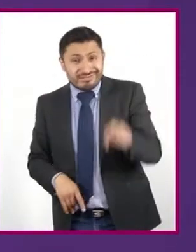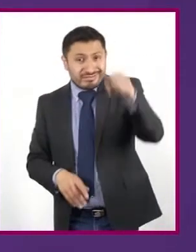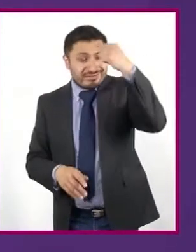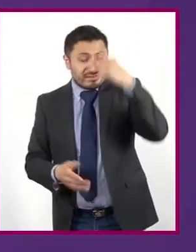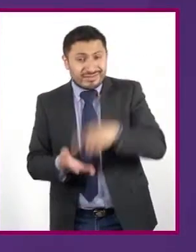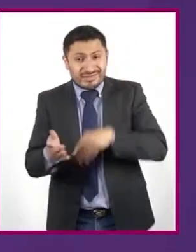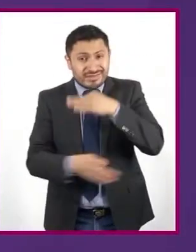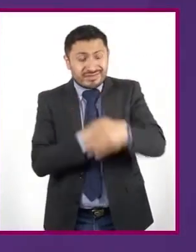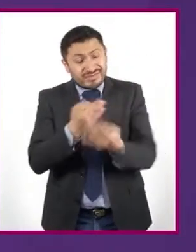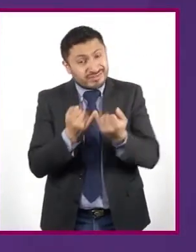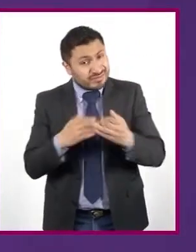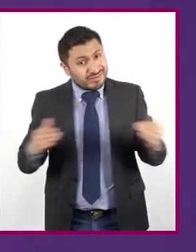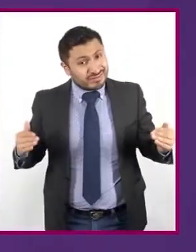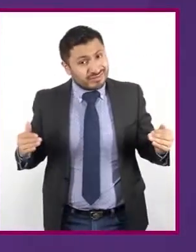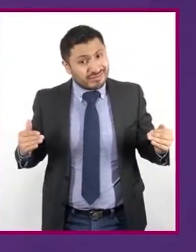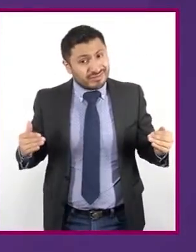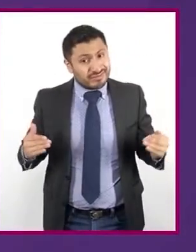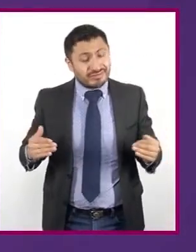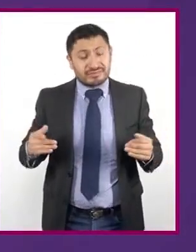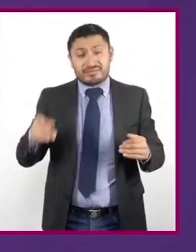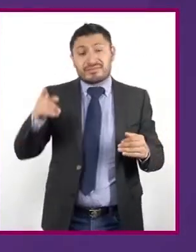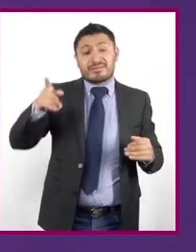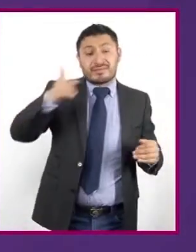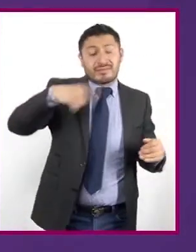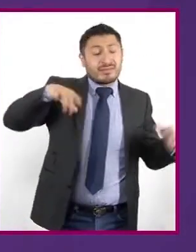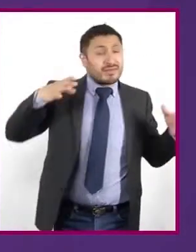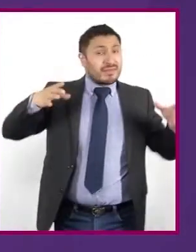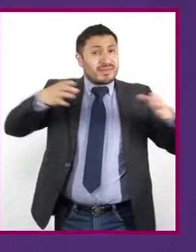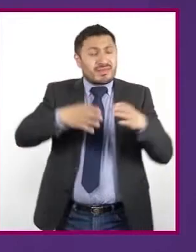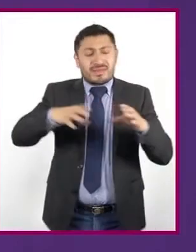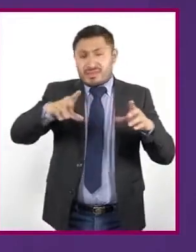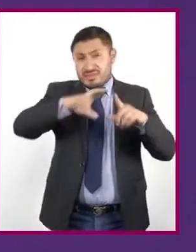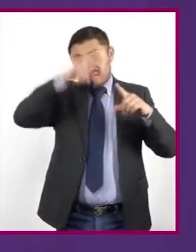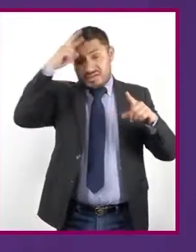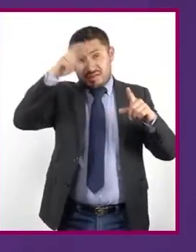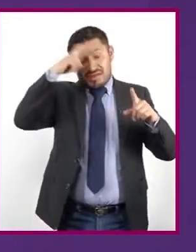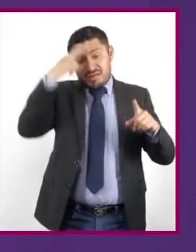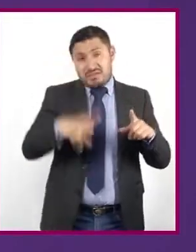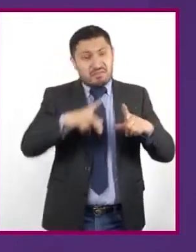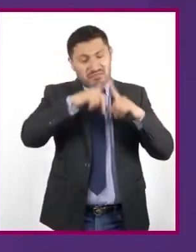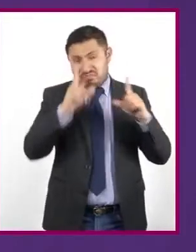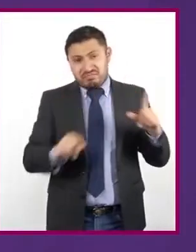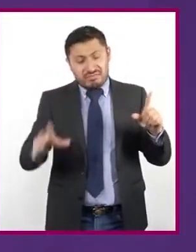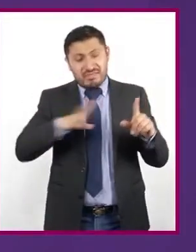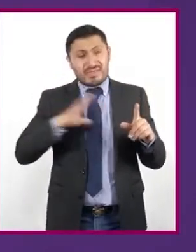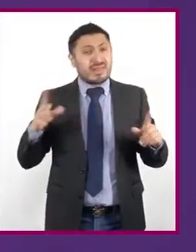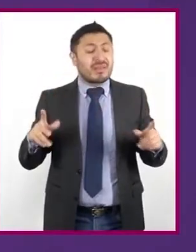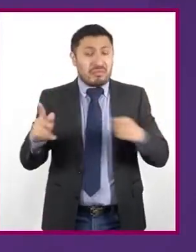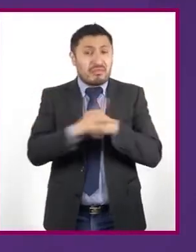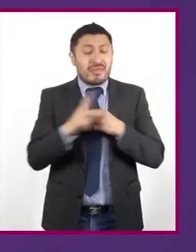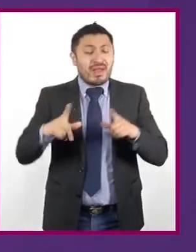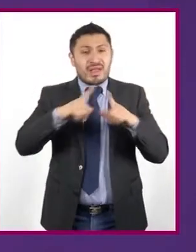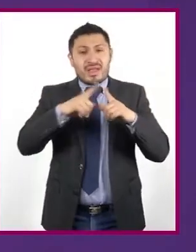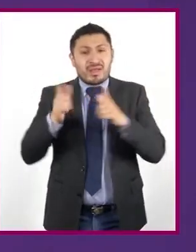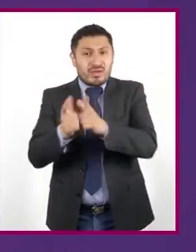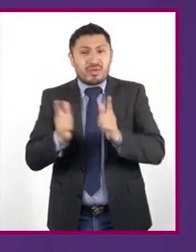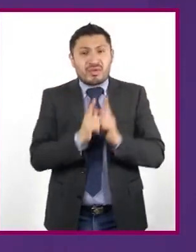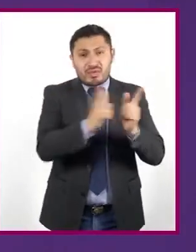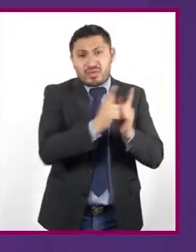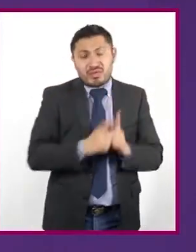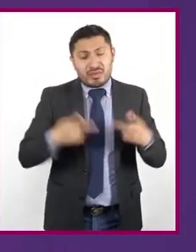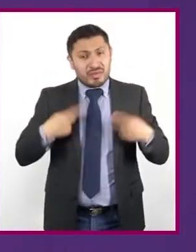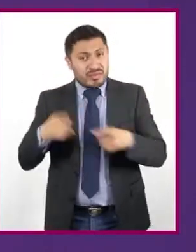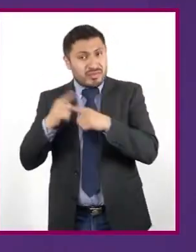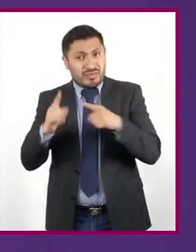todos somos iguales. Esta comunidad, como todo México, es un país con grupos de personas muy distintos. Entonces, ¿en qué